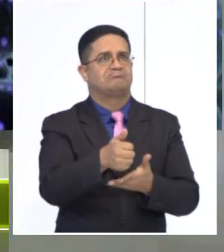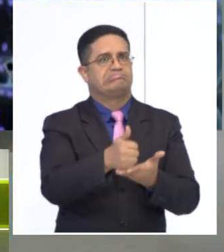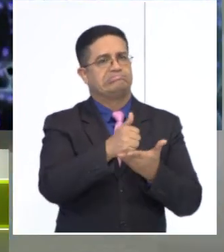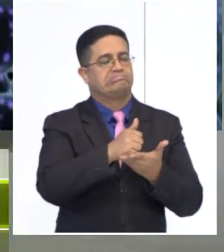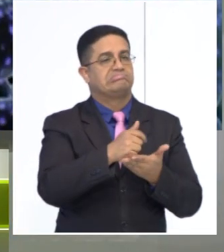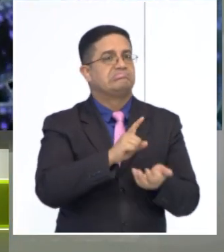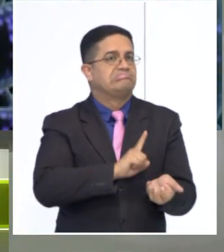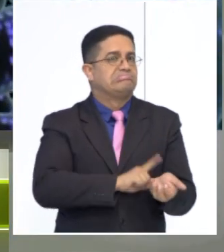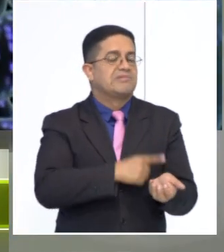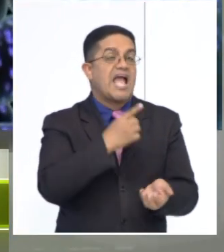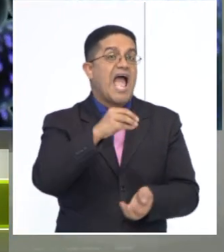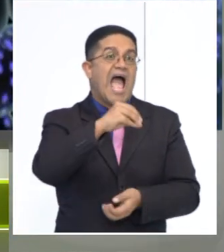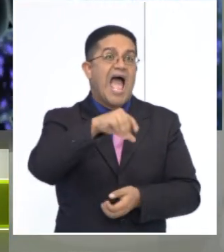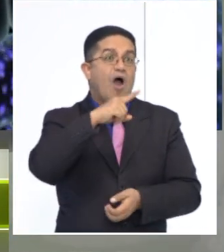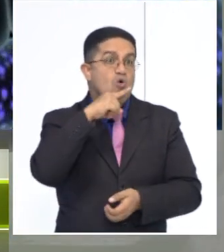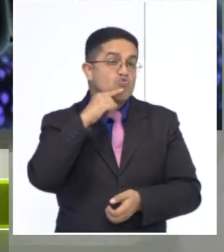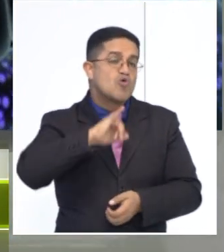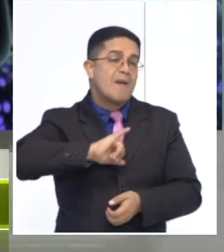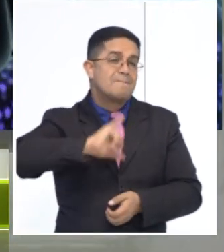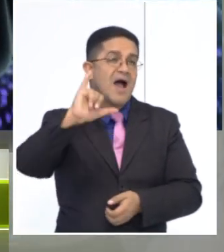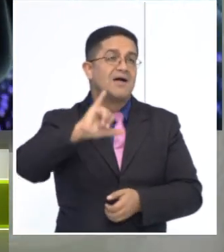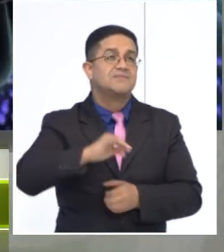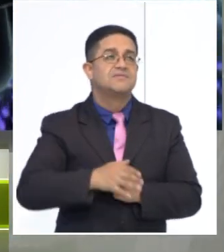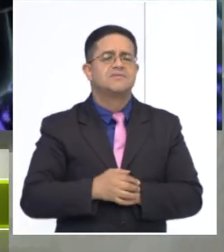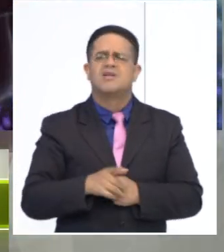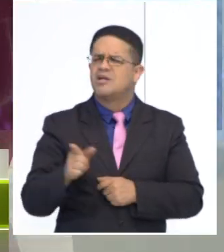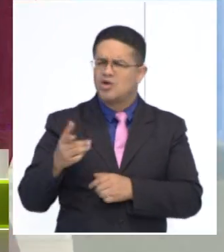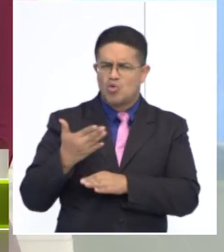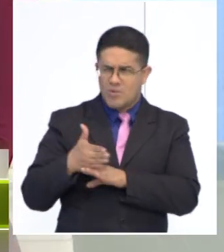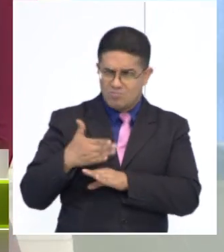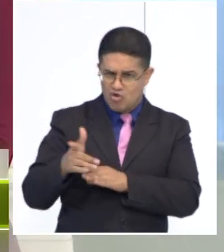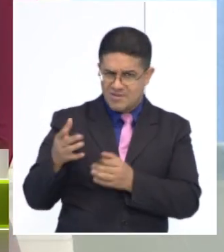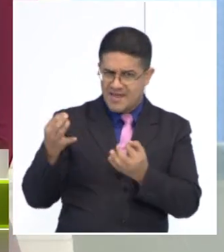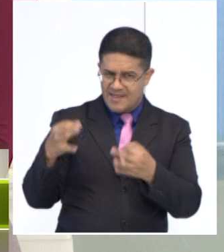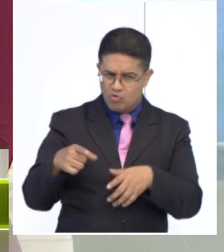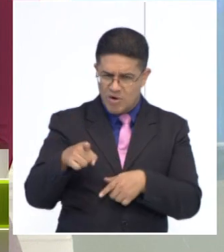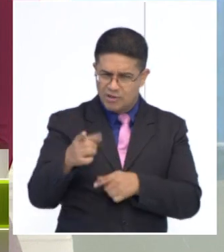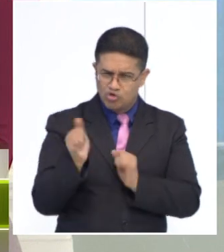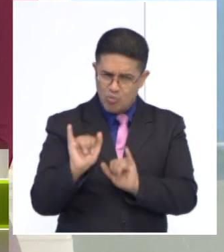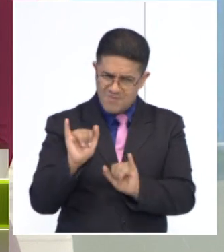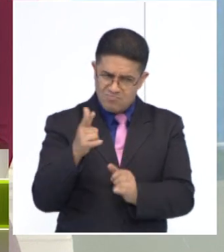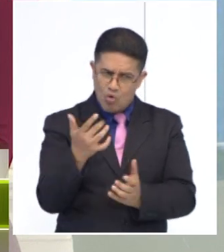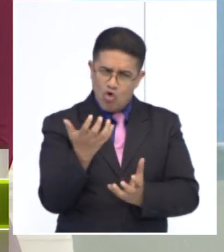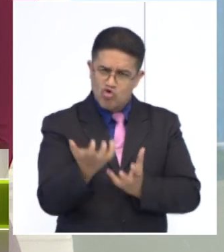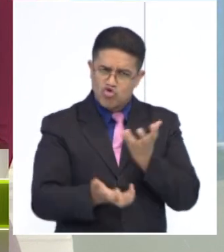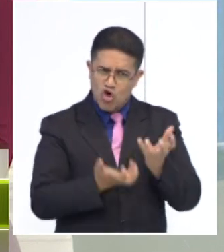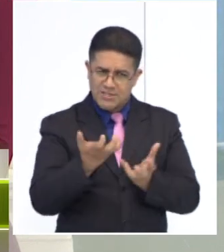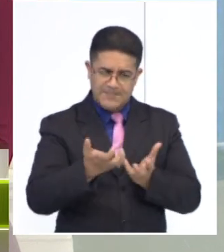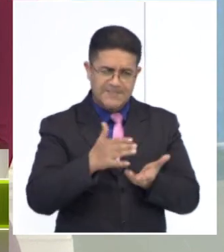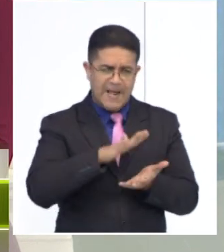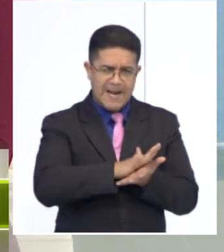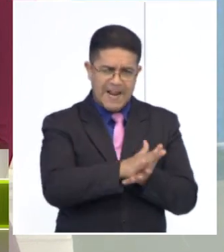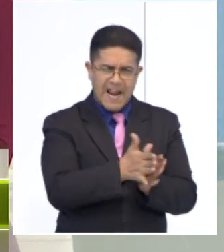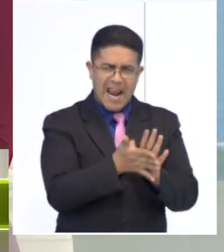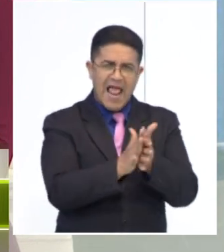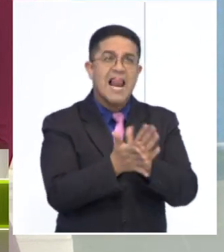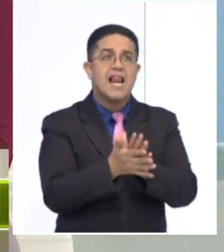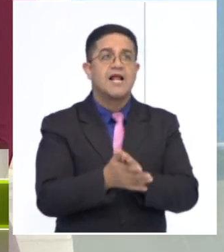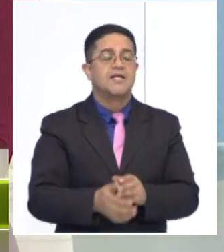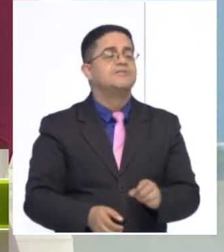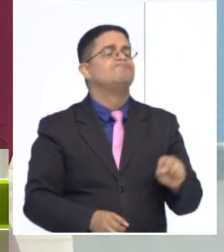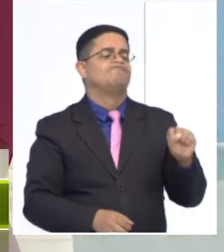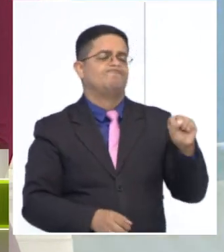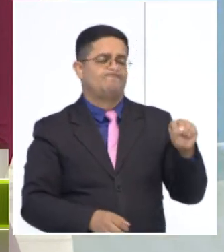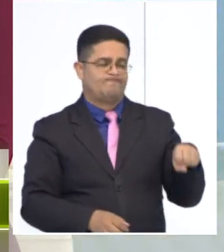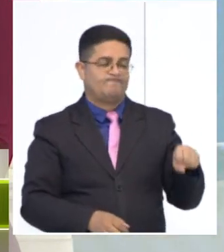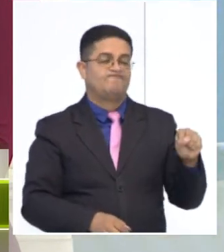glicémico y bueno, sube mucho la glicemia. Así lo hagas de manera natural, así sancoches la yuca, la pisas y hagas la arepa con ello. Sí.